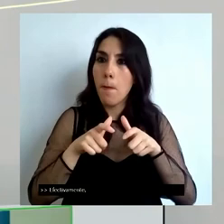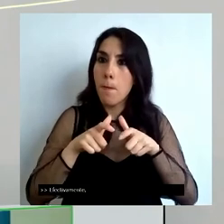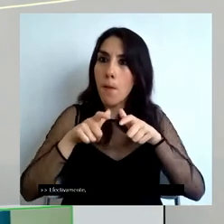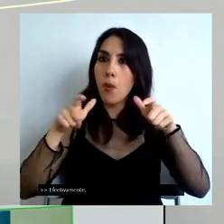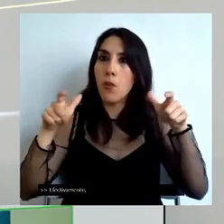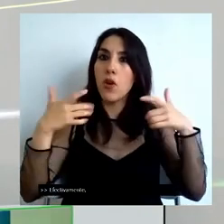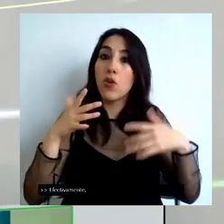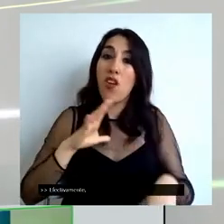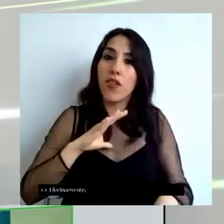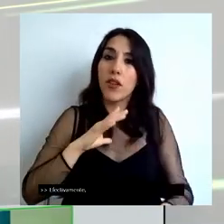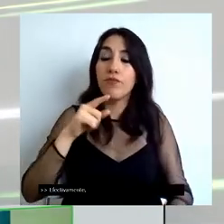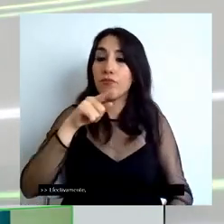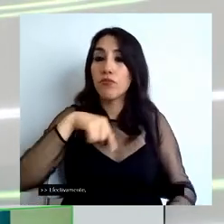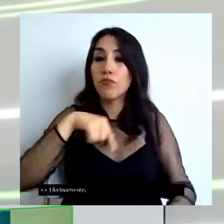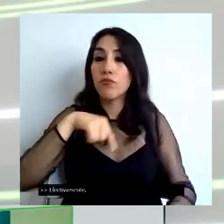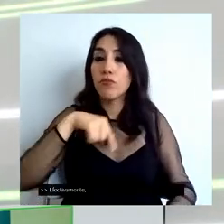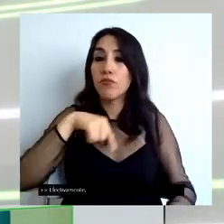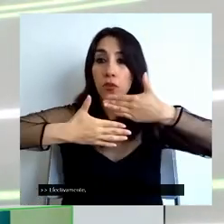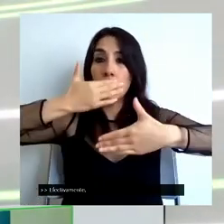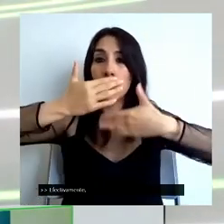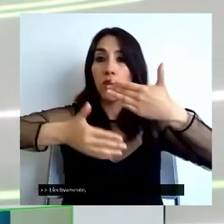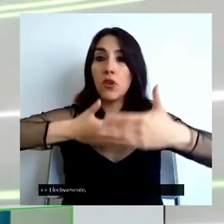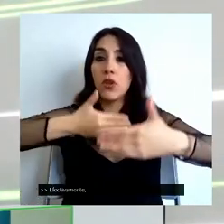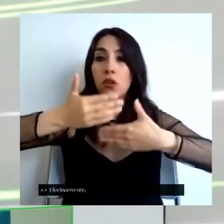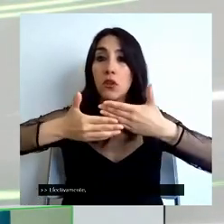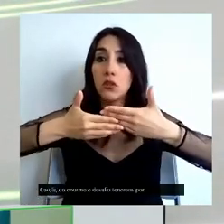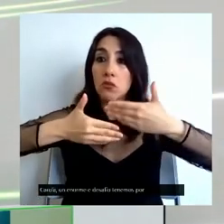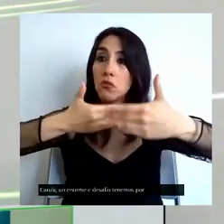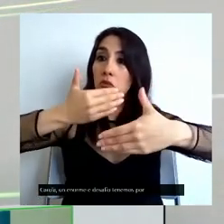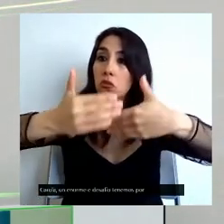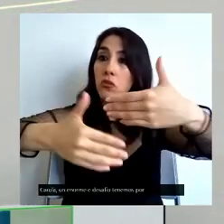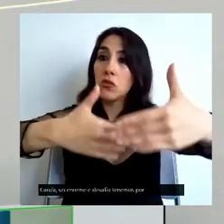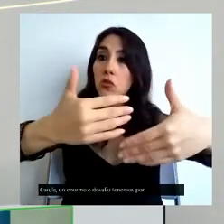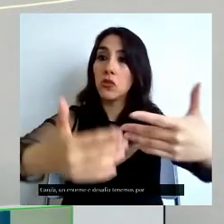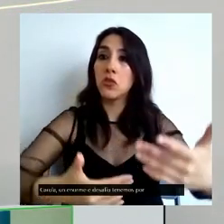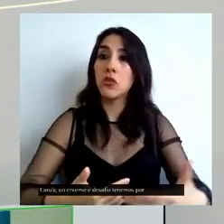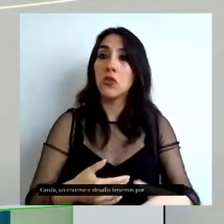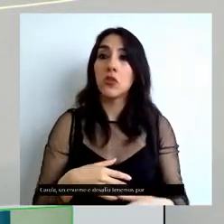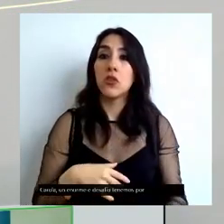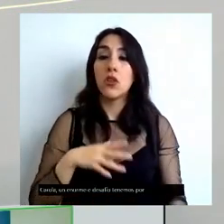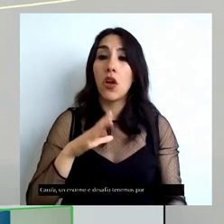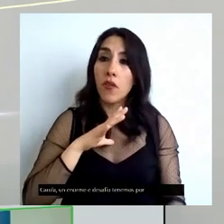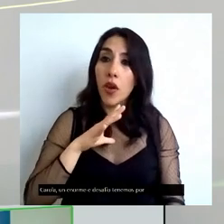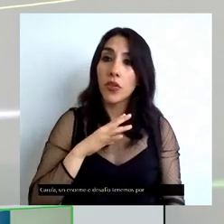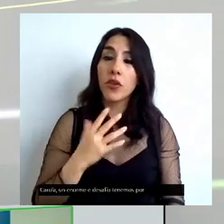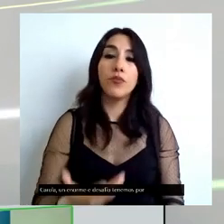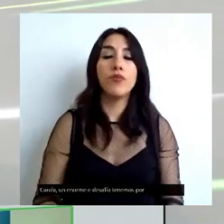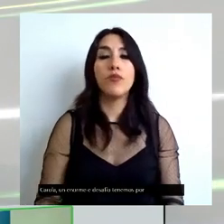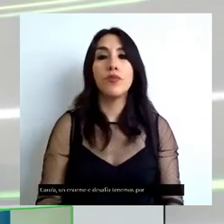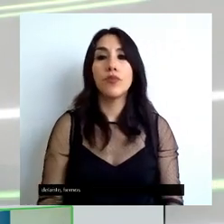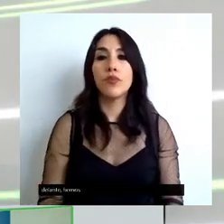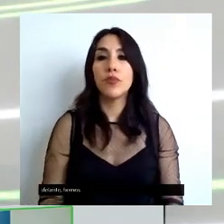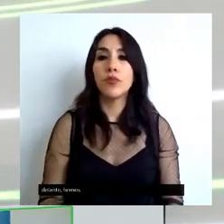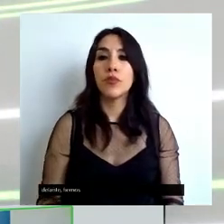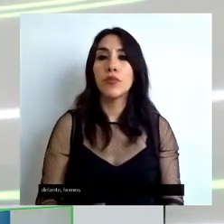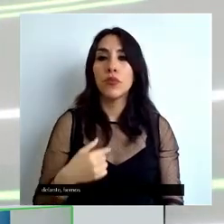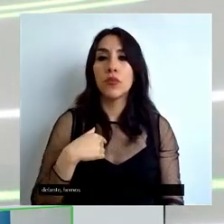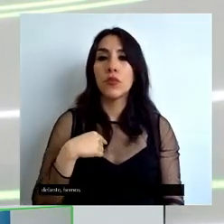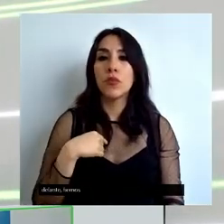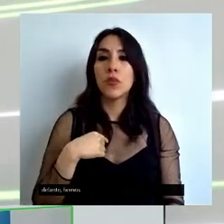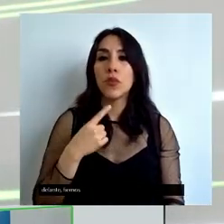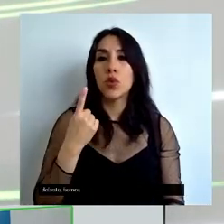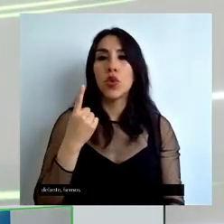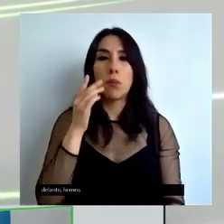como decía anteriormente, muy largo por recorrer. De nuestra experiencia de